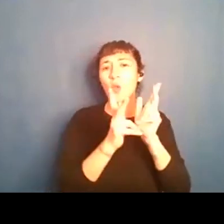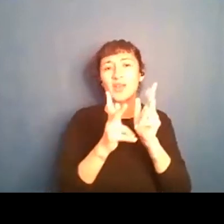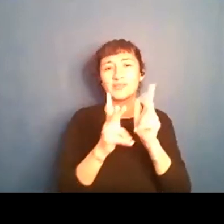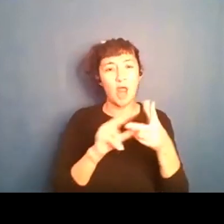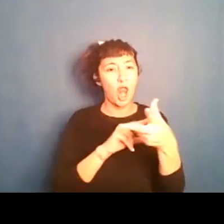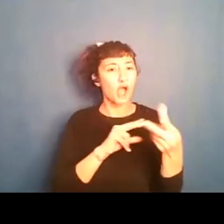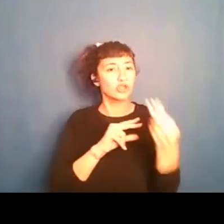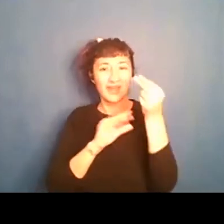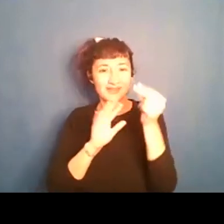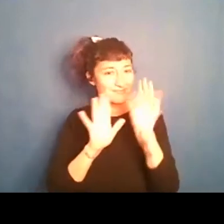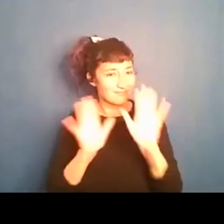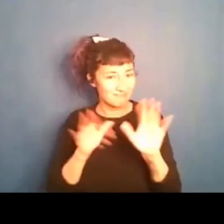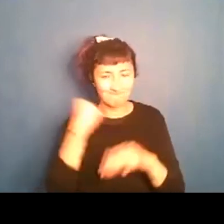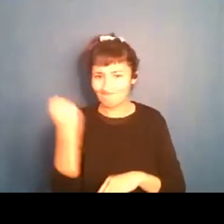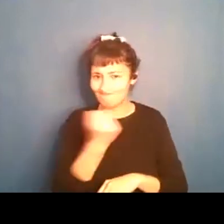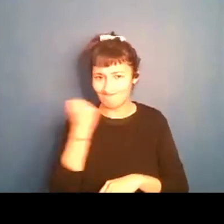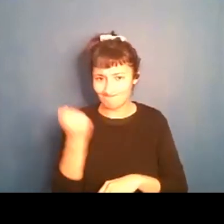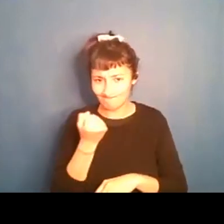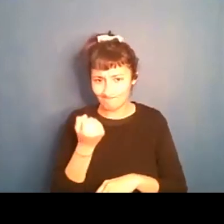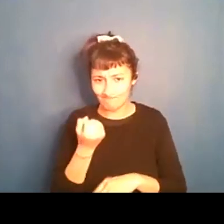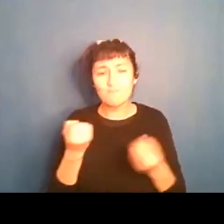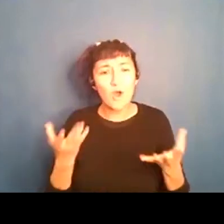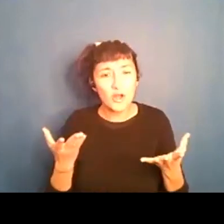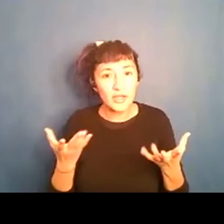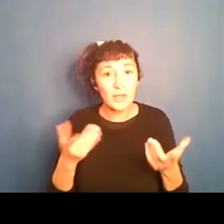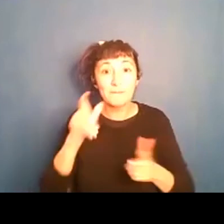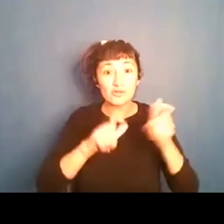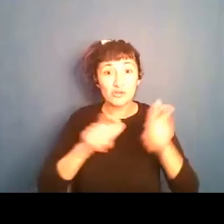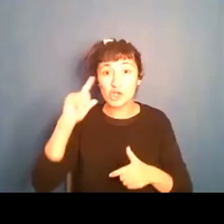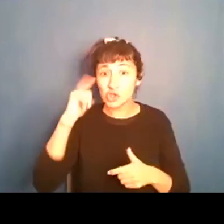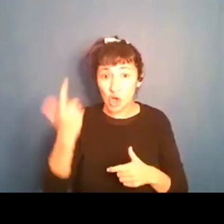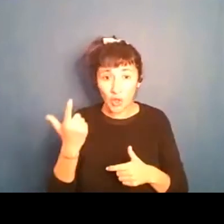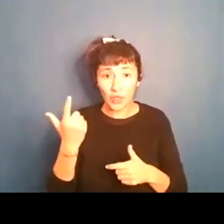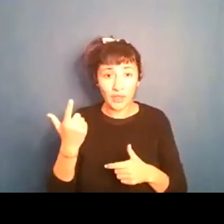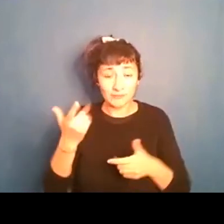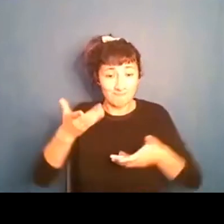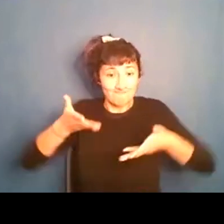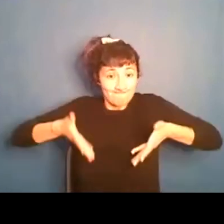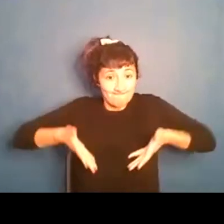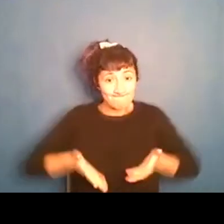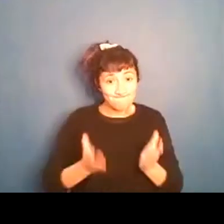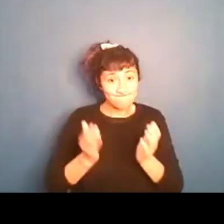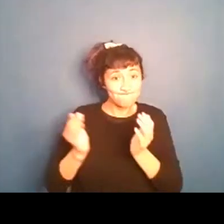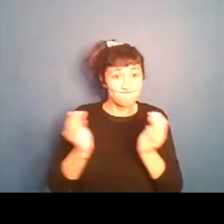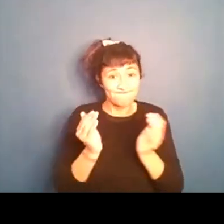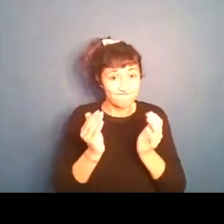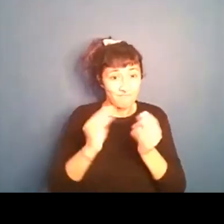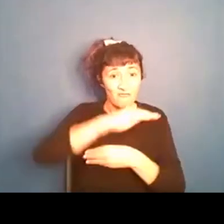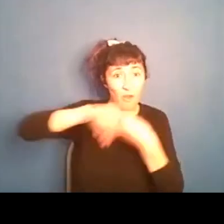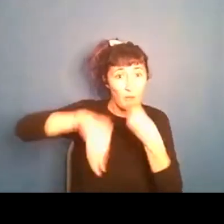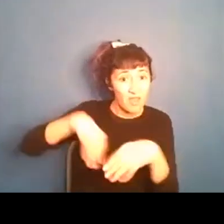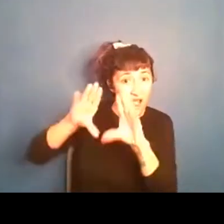decir eso? Como bien le dije que las personas sordas nacen la gran mayoría en familia de oyentes y adquieren un